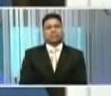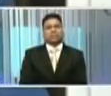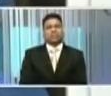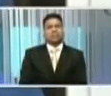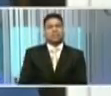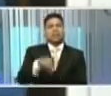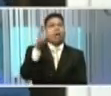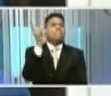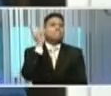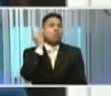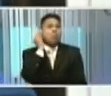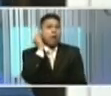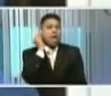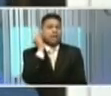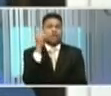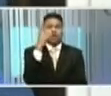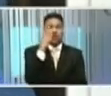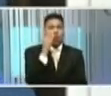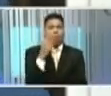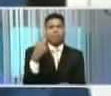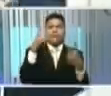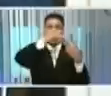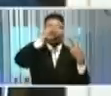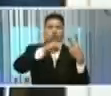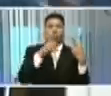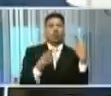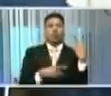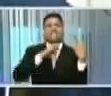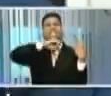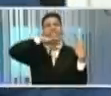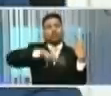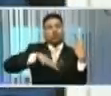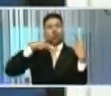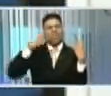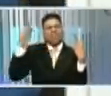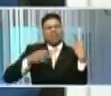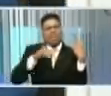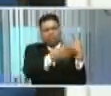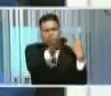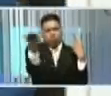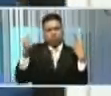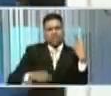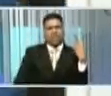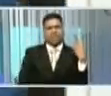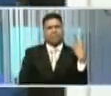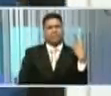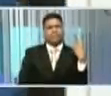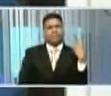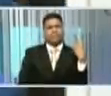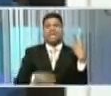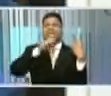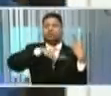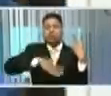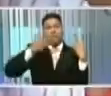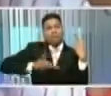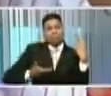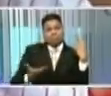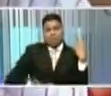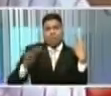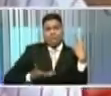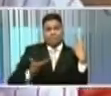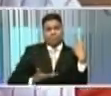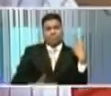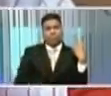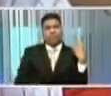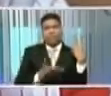Patricia, José Alejandro, son la historia real de todos ustedes, de todos nosotros. Y eso hay que defenderlo, porque